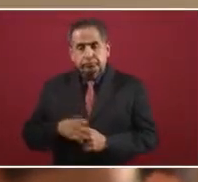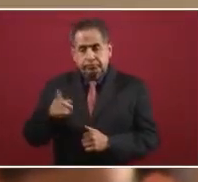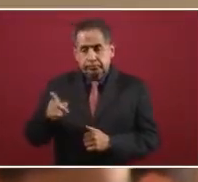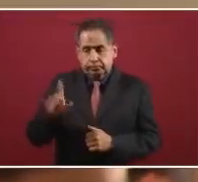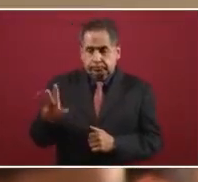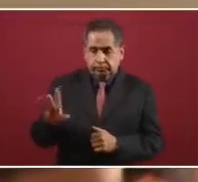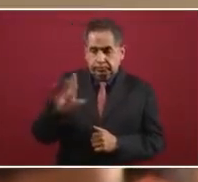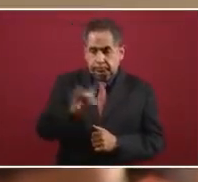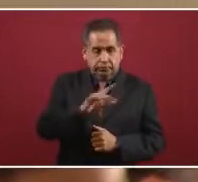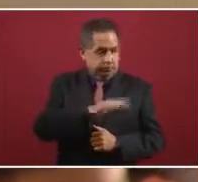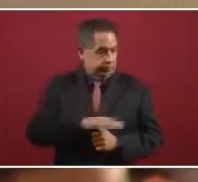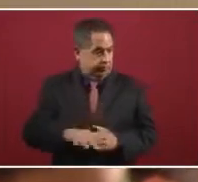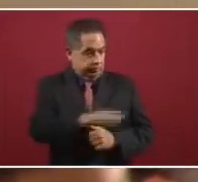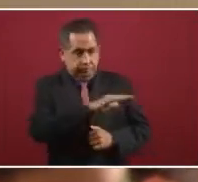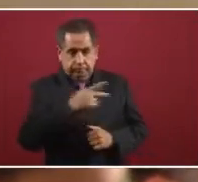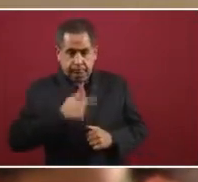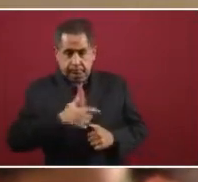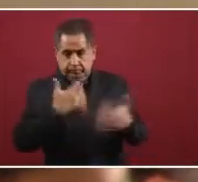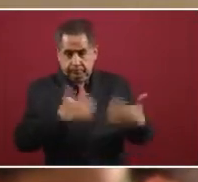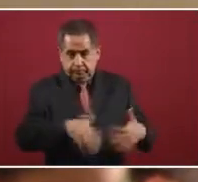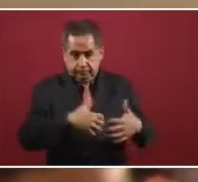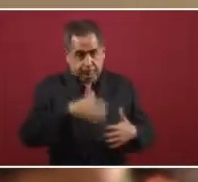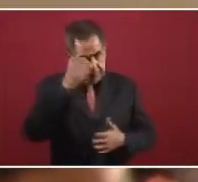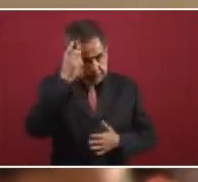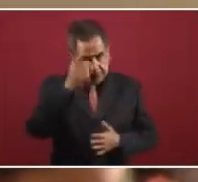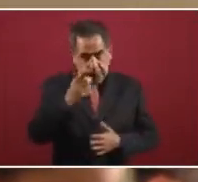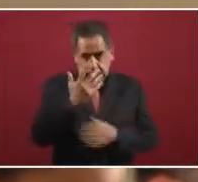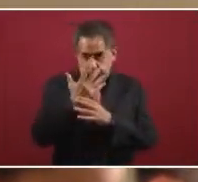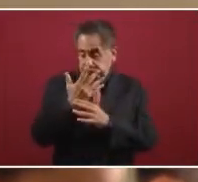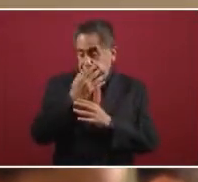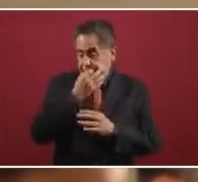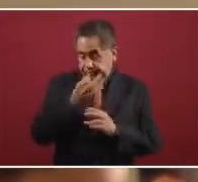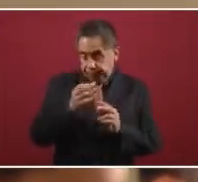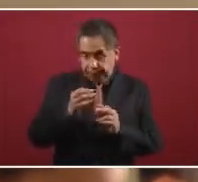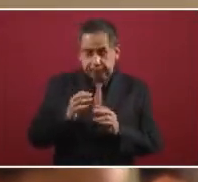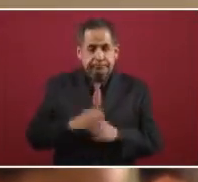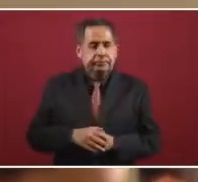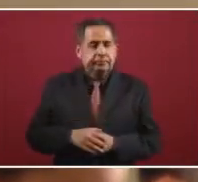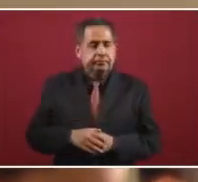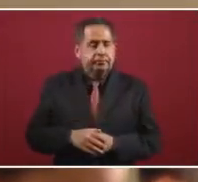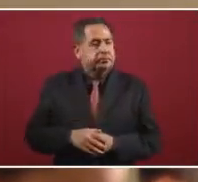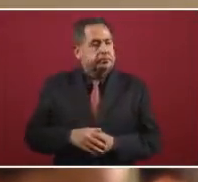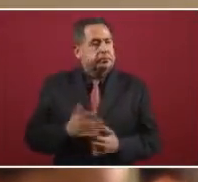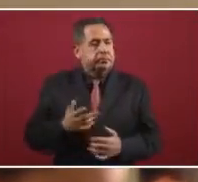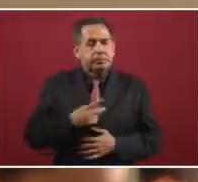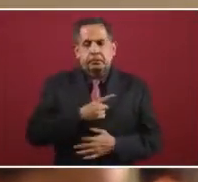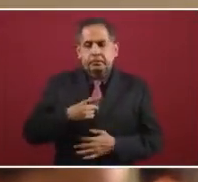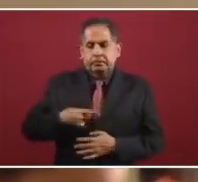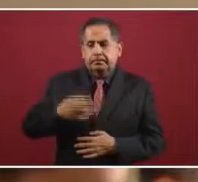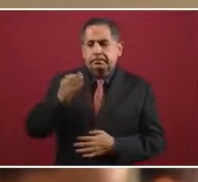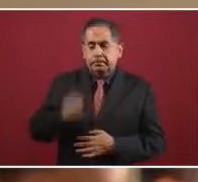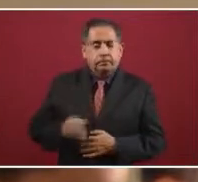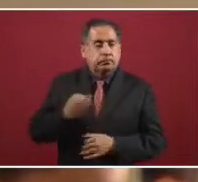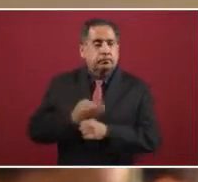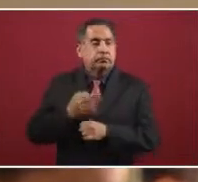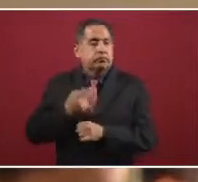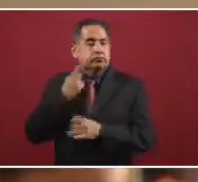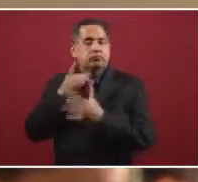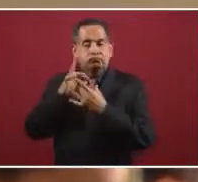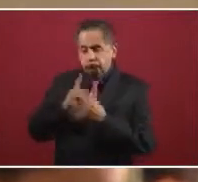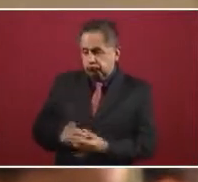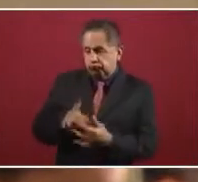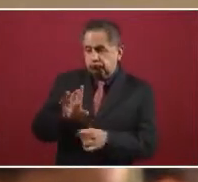mencionó a los empresarios textualmente: tengo que aceptar que no tengo una política